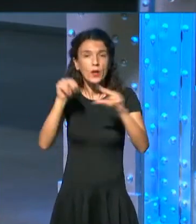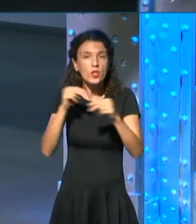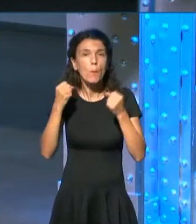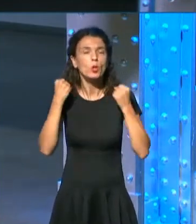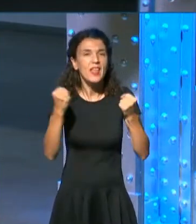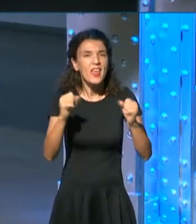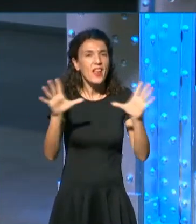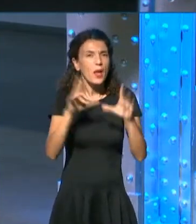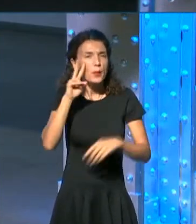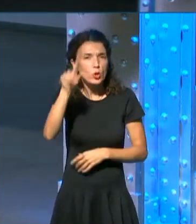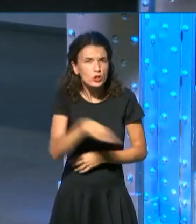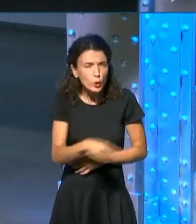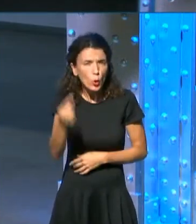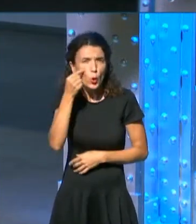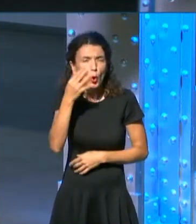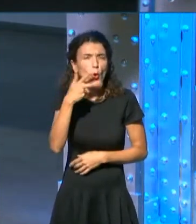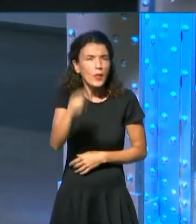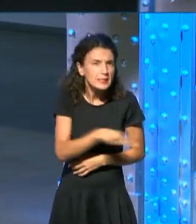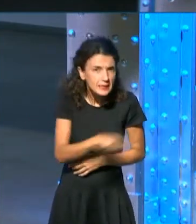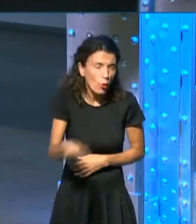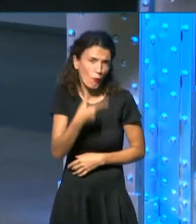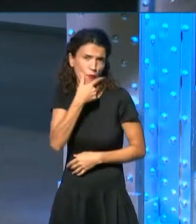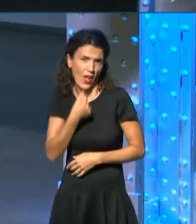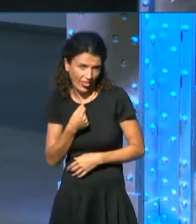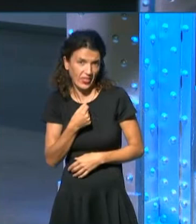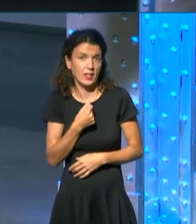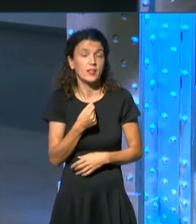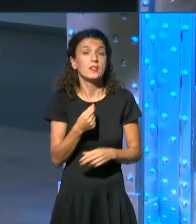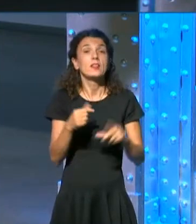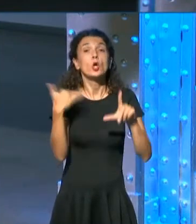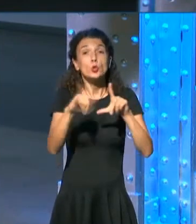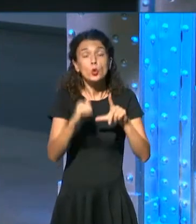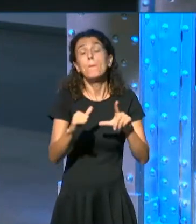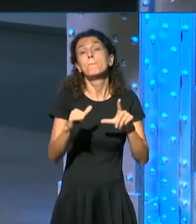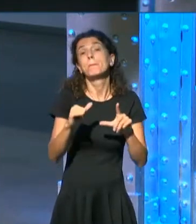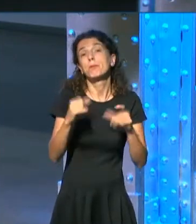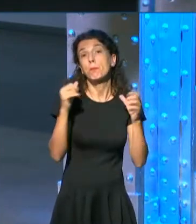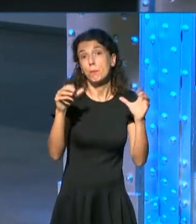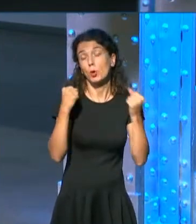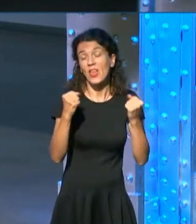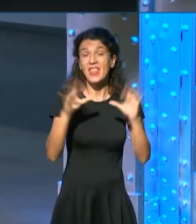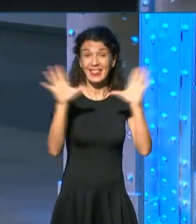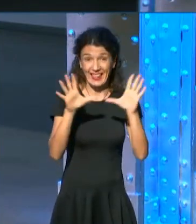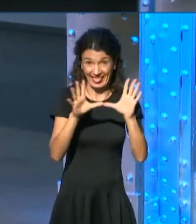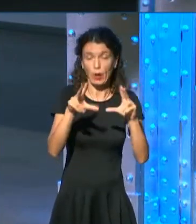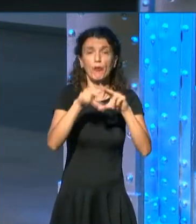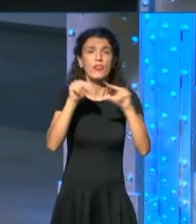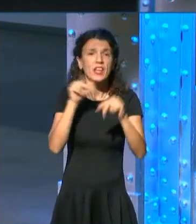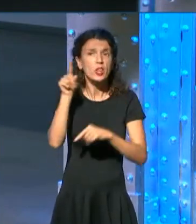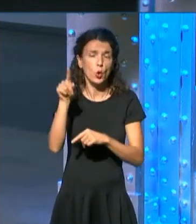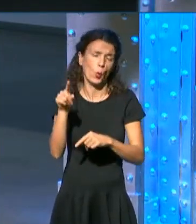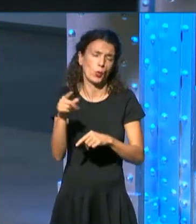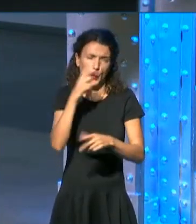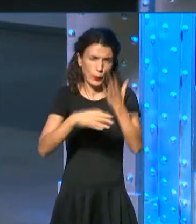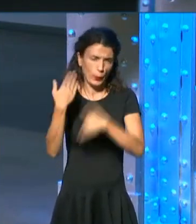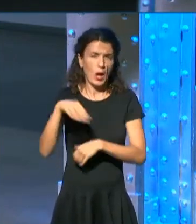10? No, nos suena. Si no, es muy fácil. Vas a YouTube y escribes Potencias de 10 o Power of 10. Es un vídeo un poco viejo, de